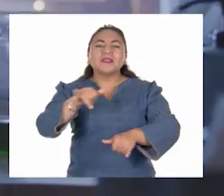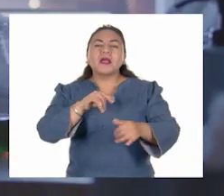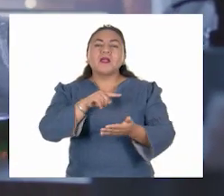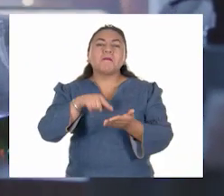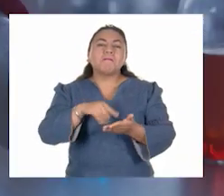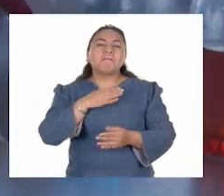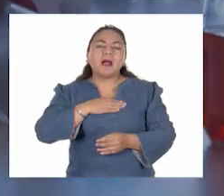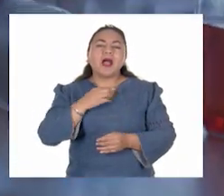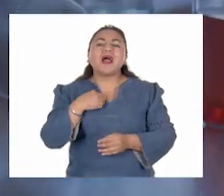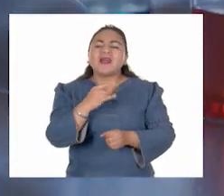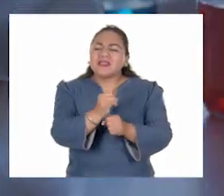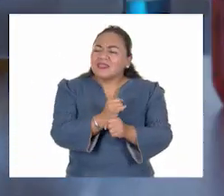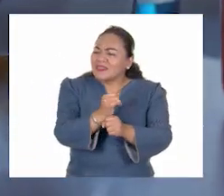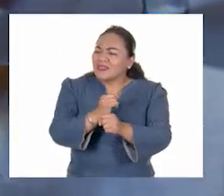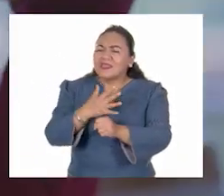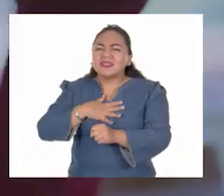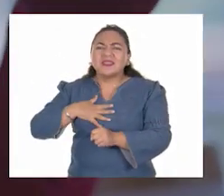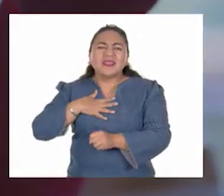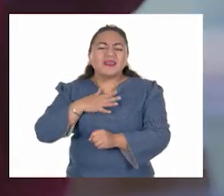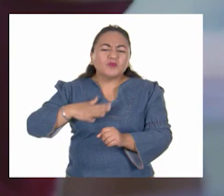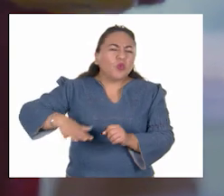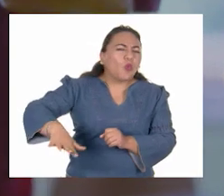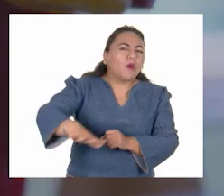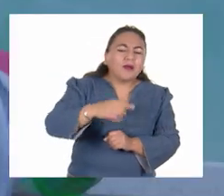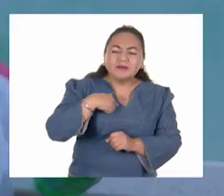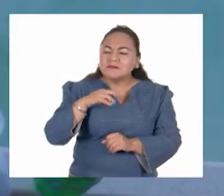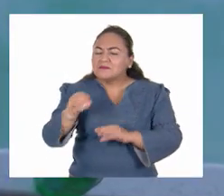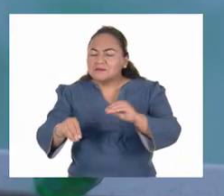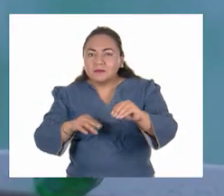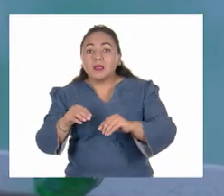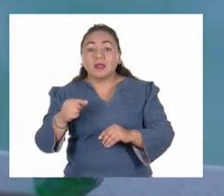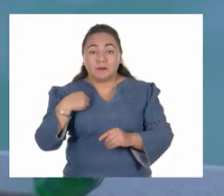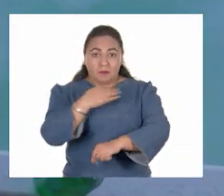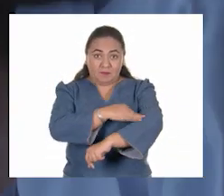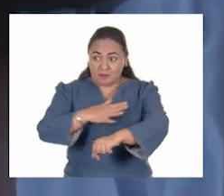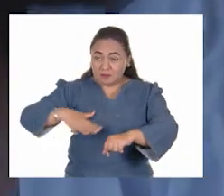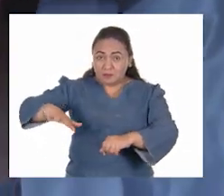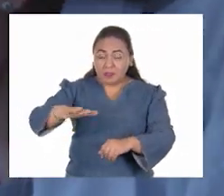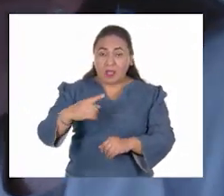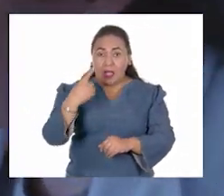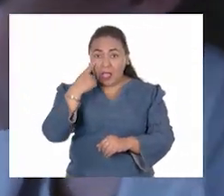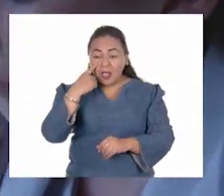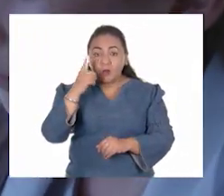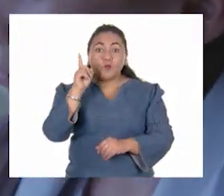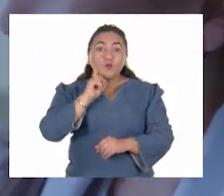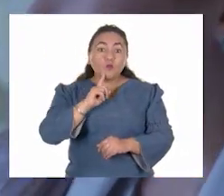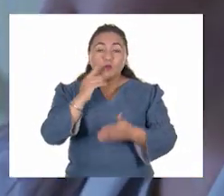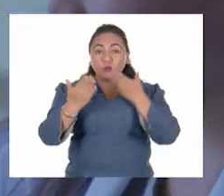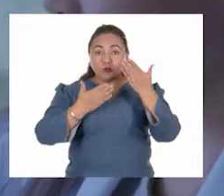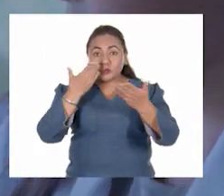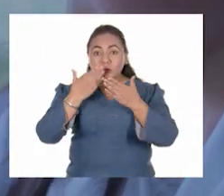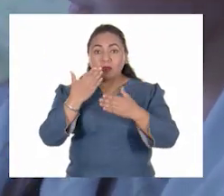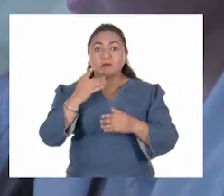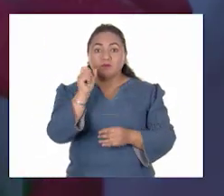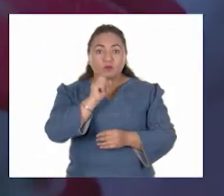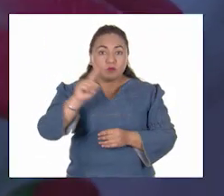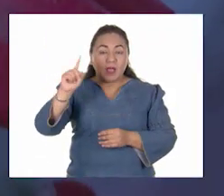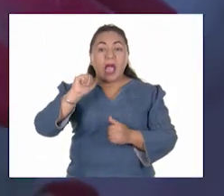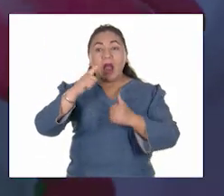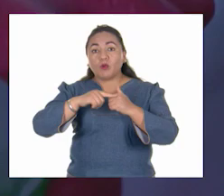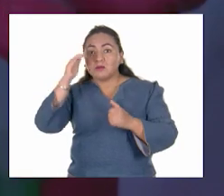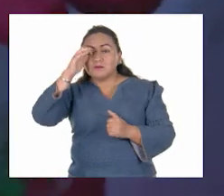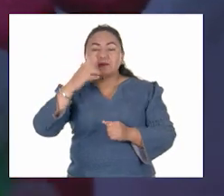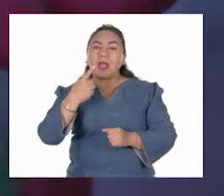y explorando todo lo que me encontraba a mi paso. En mi familia no era tan común que alguna mujer estudiara profesionalmente